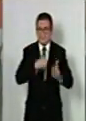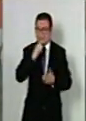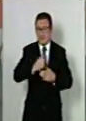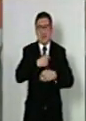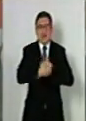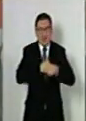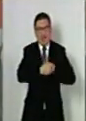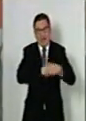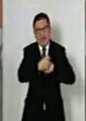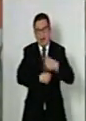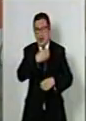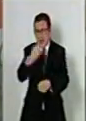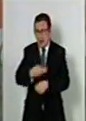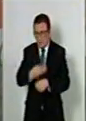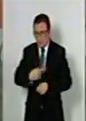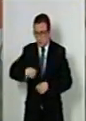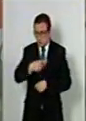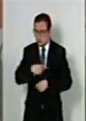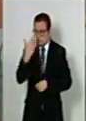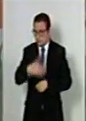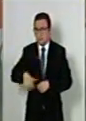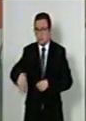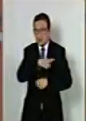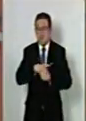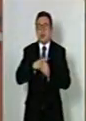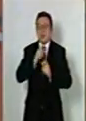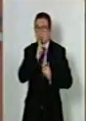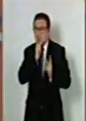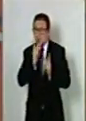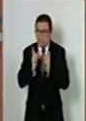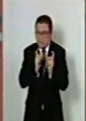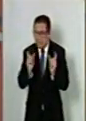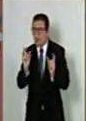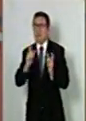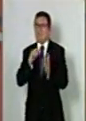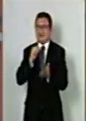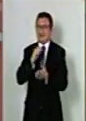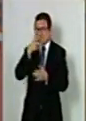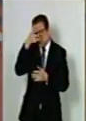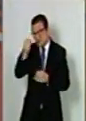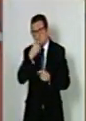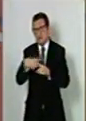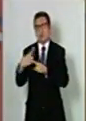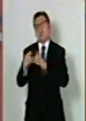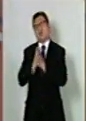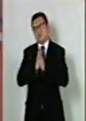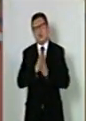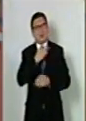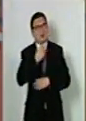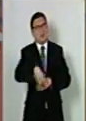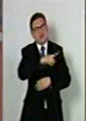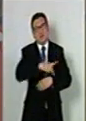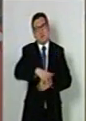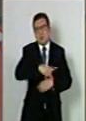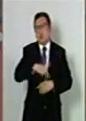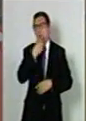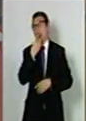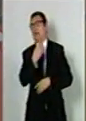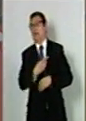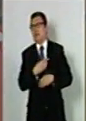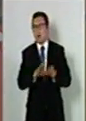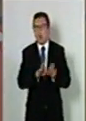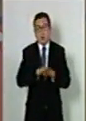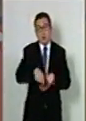una respuesta de aquí a través de usar la técnica. Pero, por favor, no le digamos al pueblo que